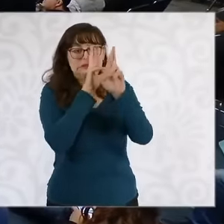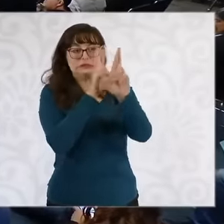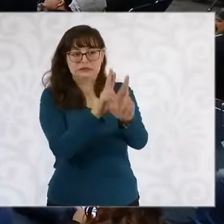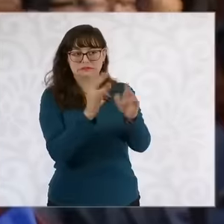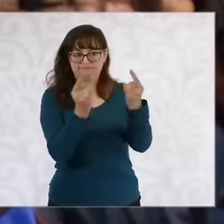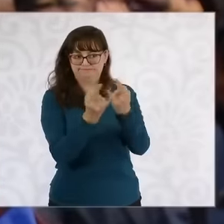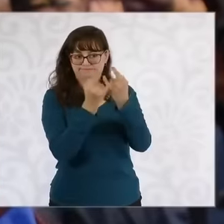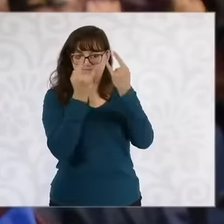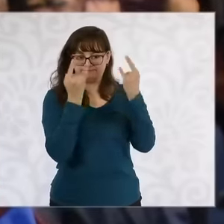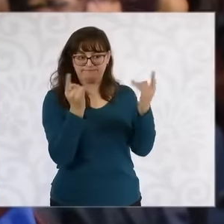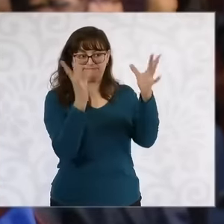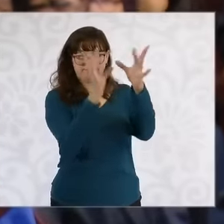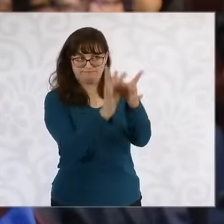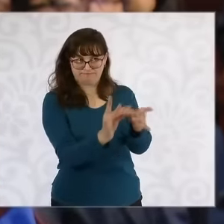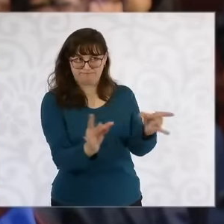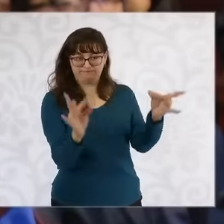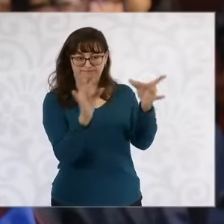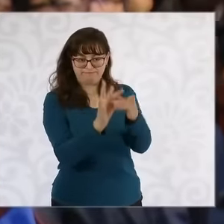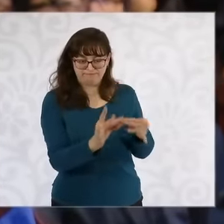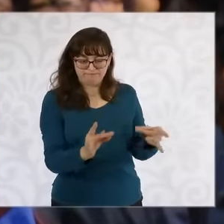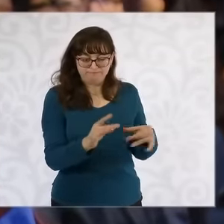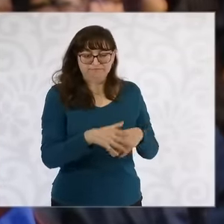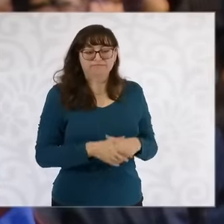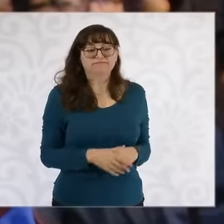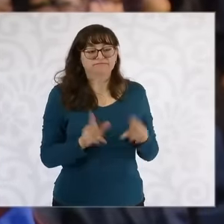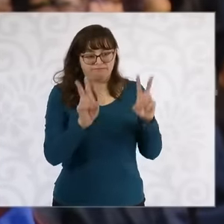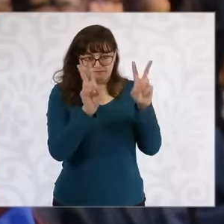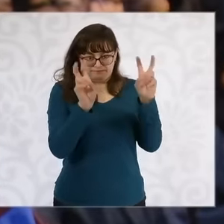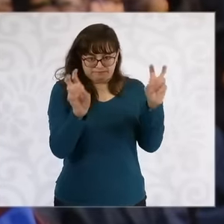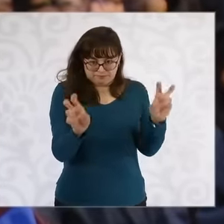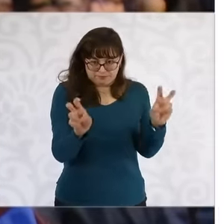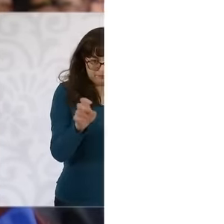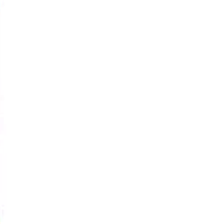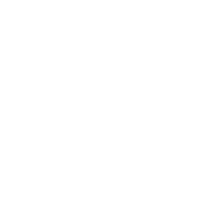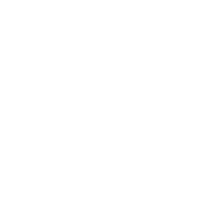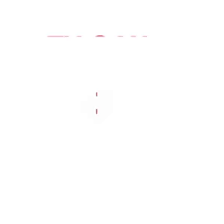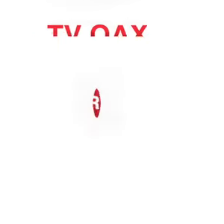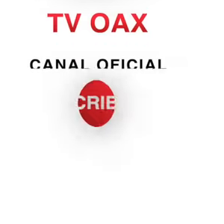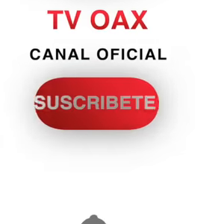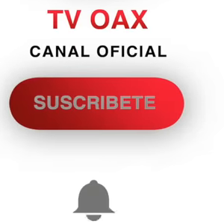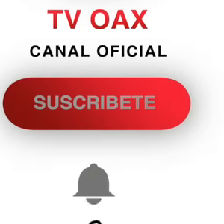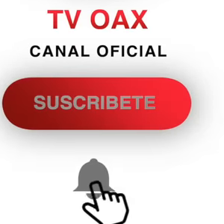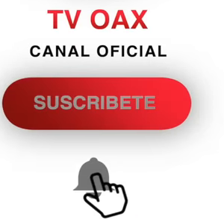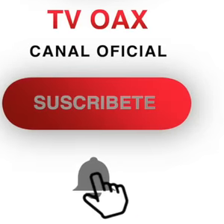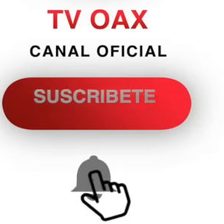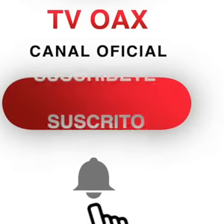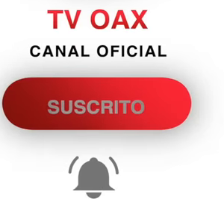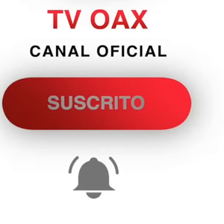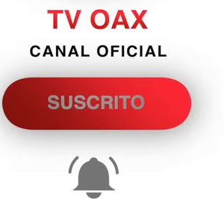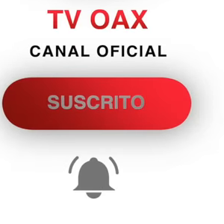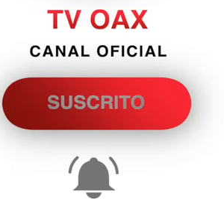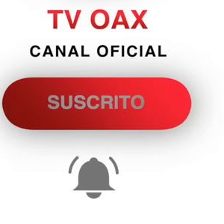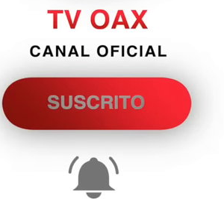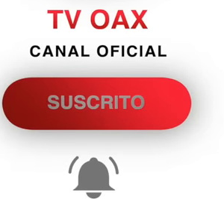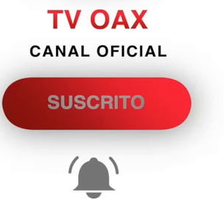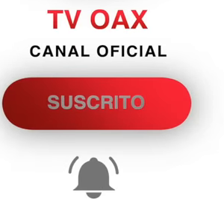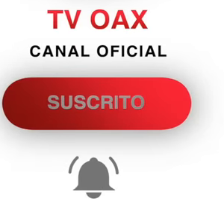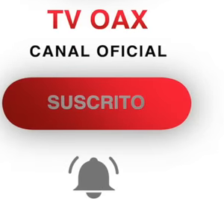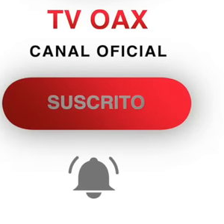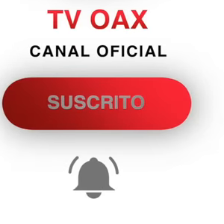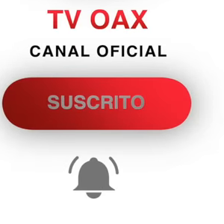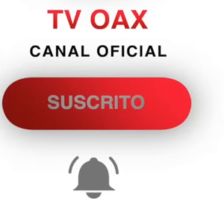lo siguiente. Solicitamos de la manera más atenta su amable intervención política para